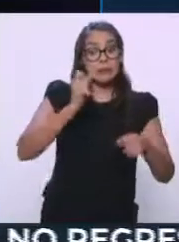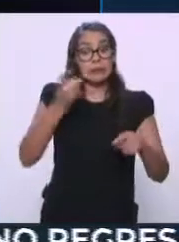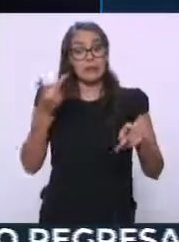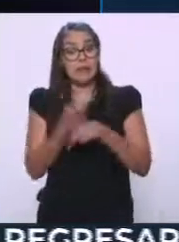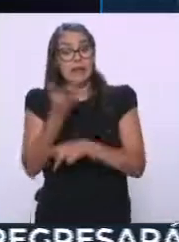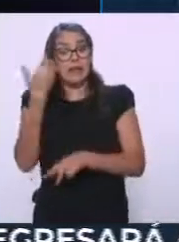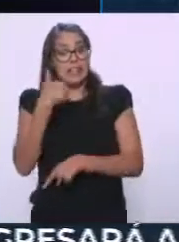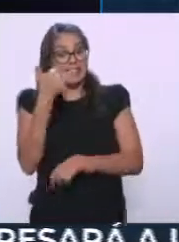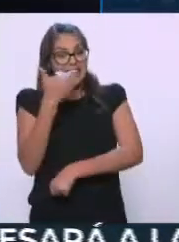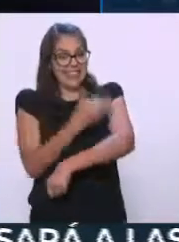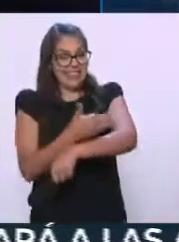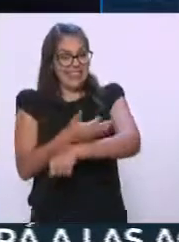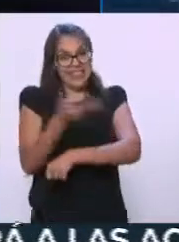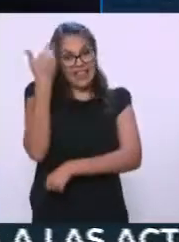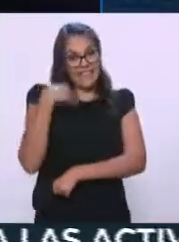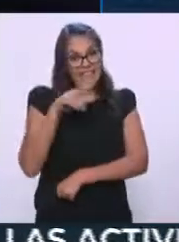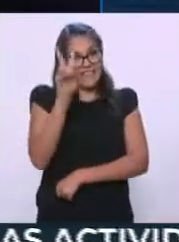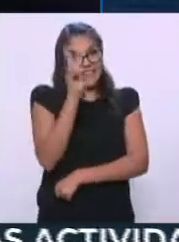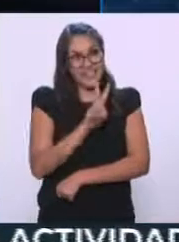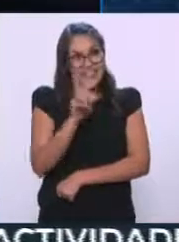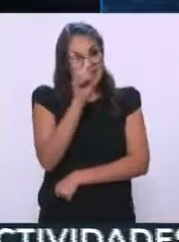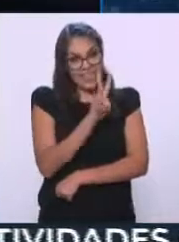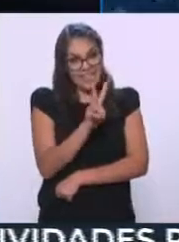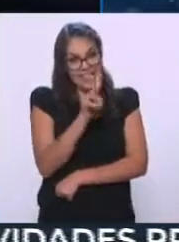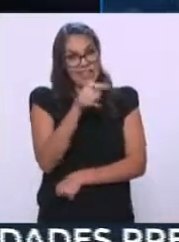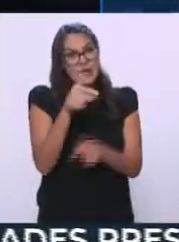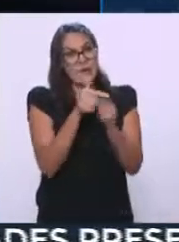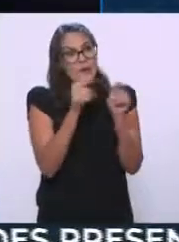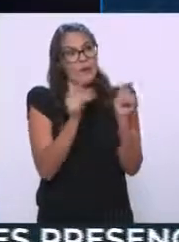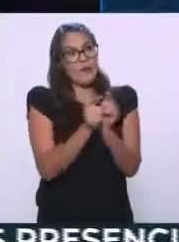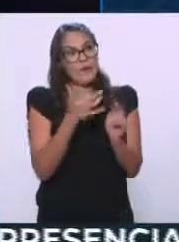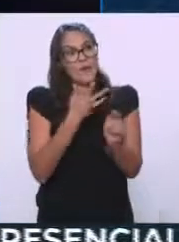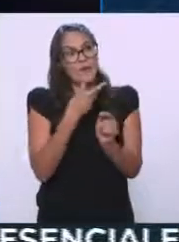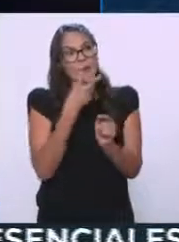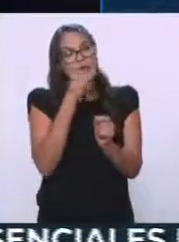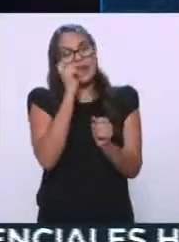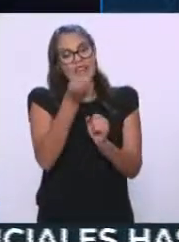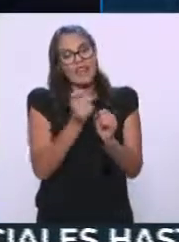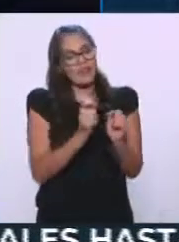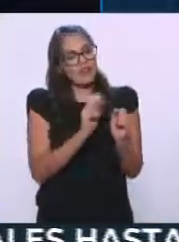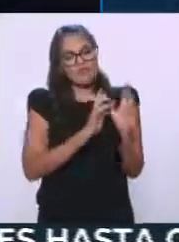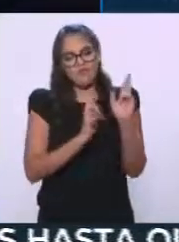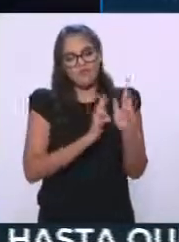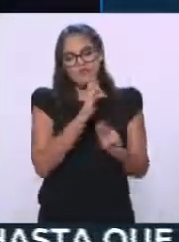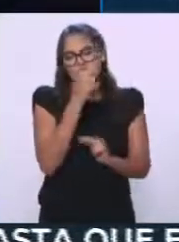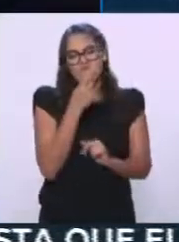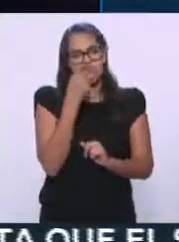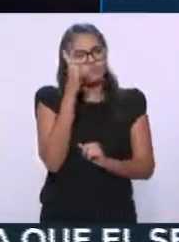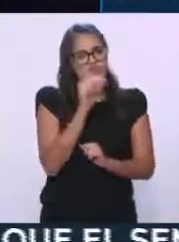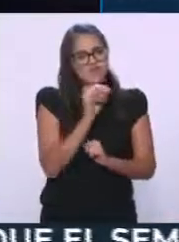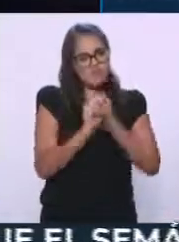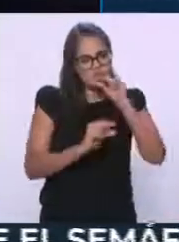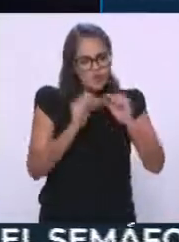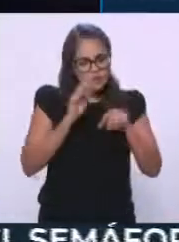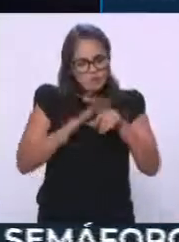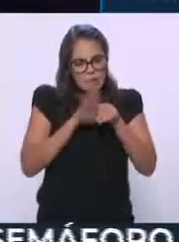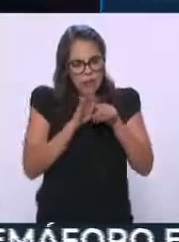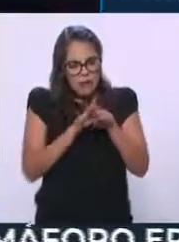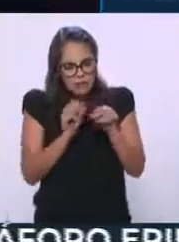las 6 de la tarde por el viernes, un grupo de bots asociados a protestas de la derecha comenzaron a amplificarlo,